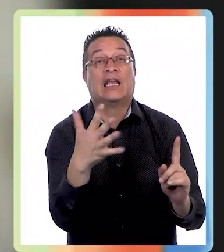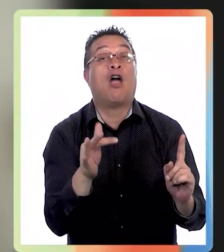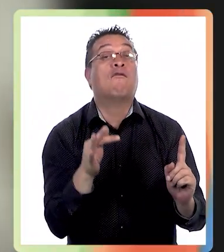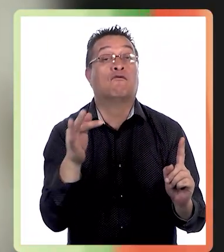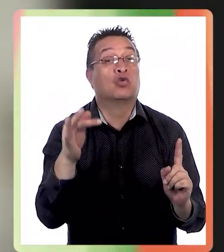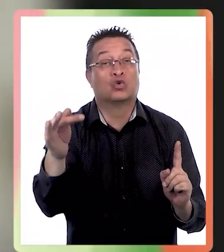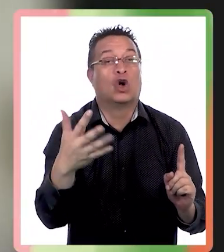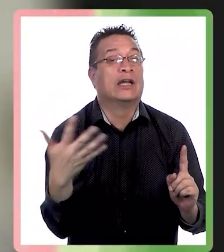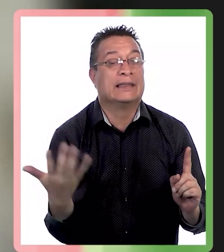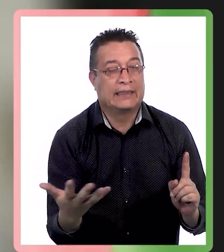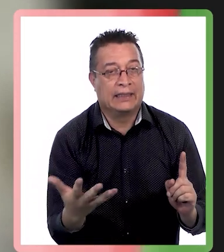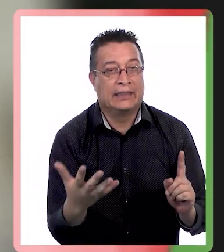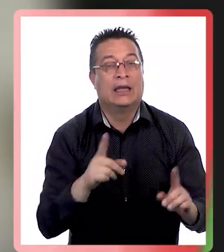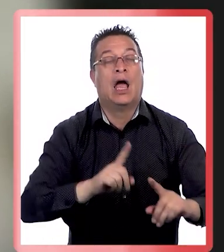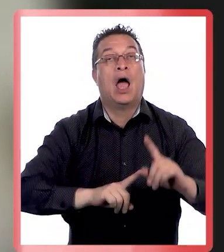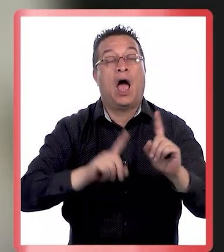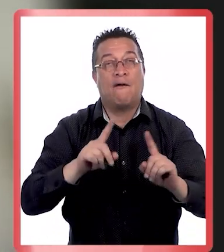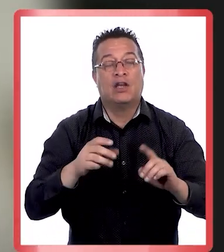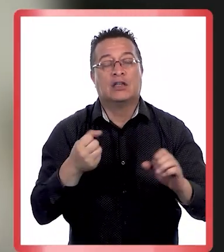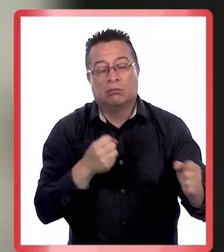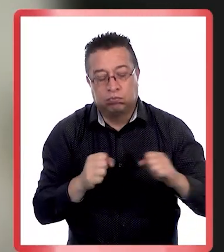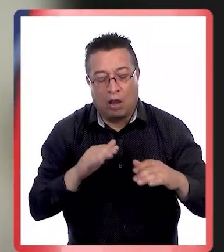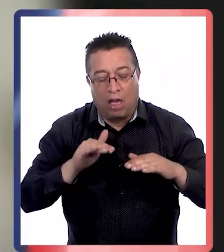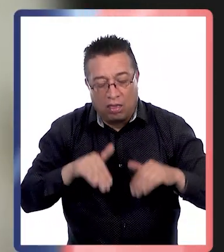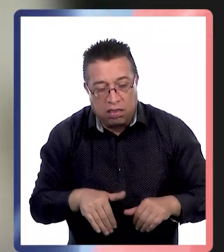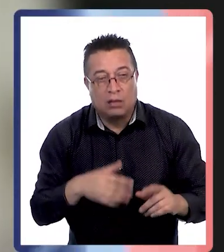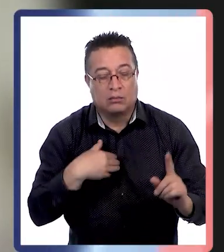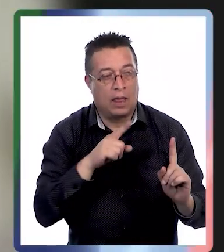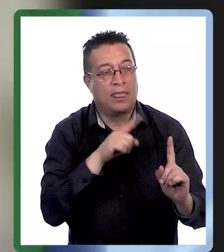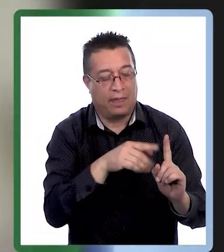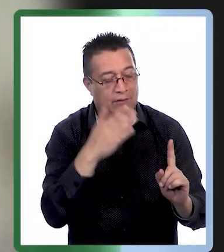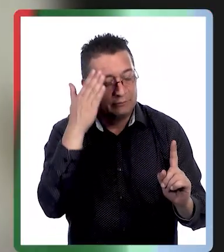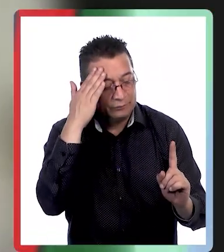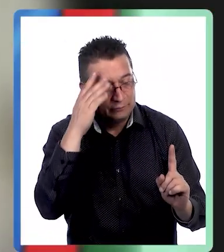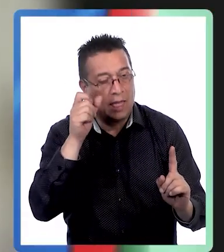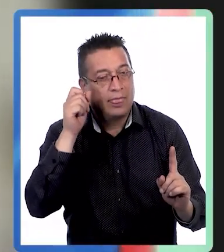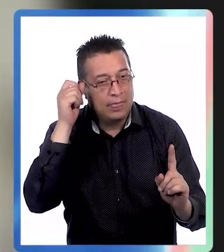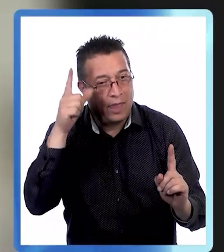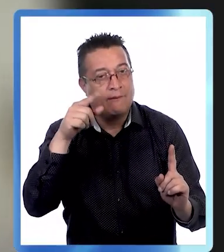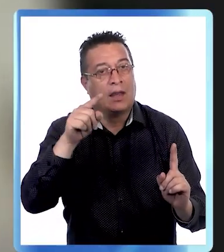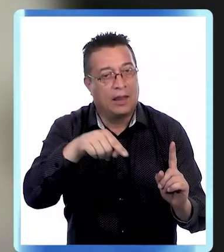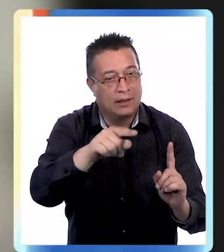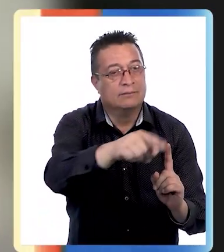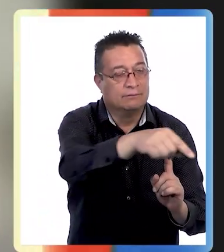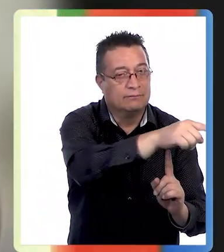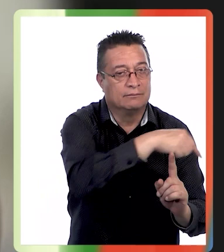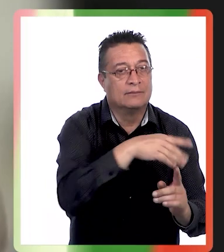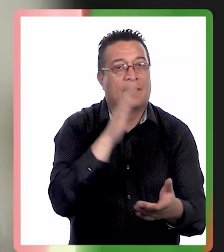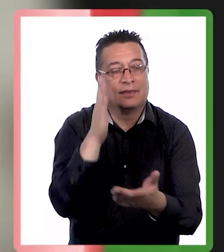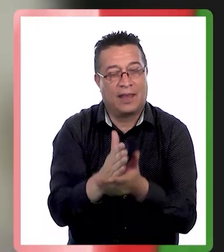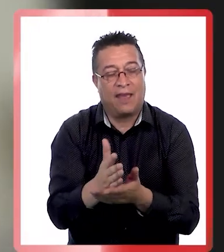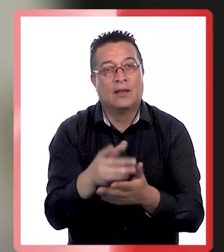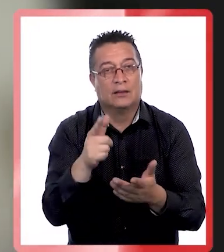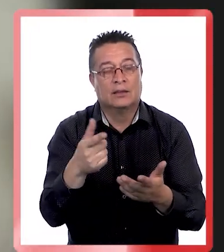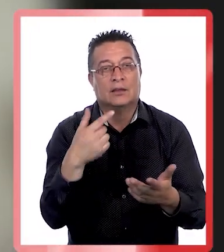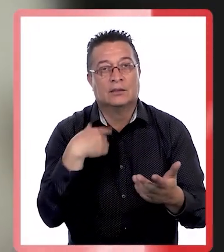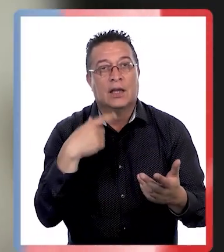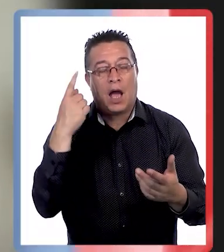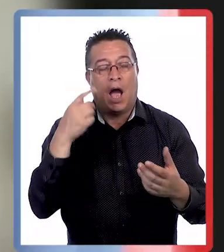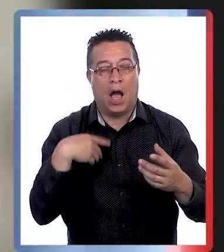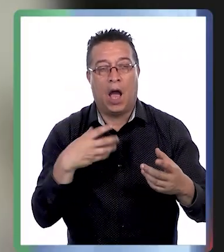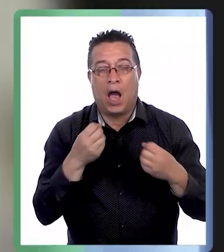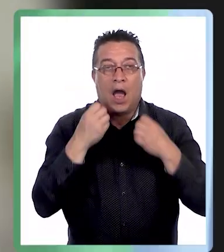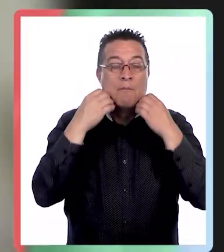por qué a veces reacciona de una manera, tratar de ayudarlos en el sentido de comprender las